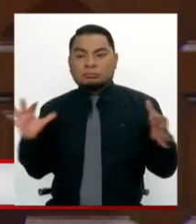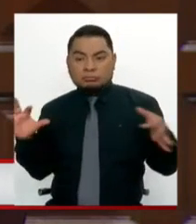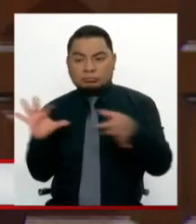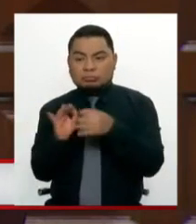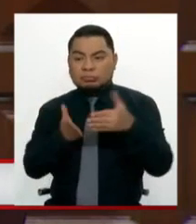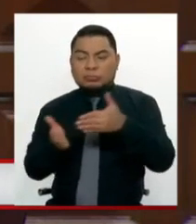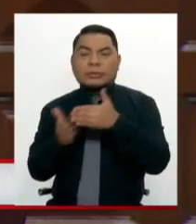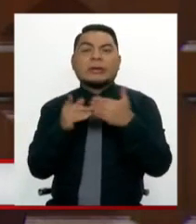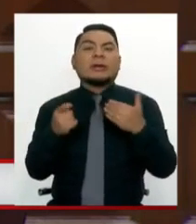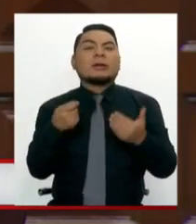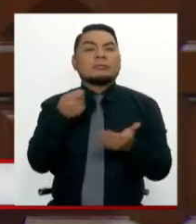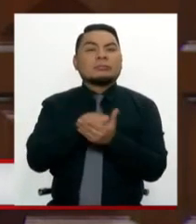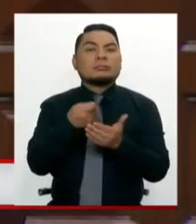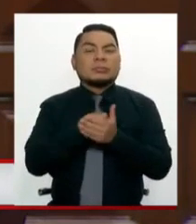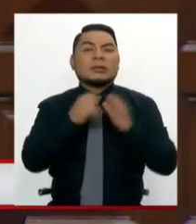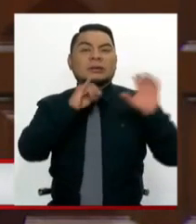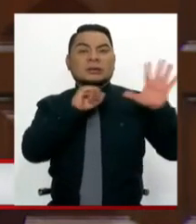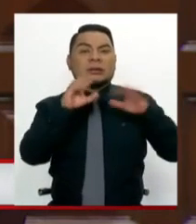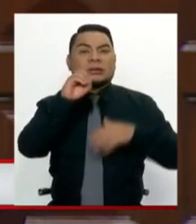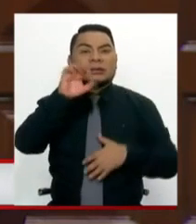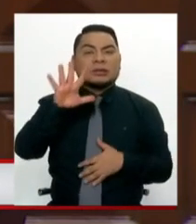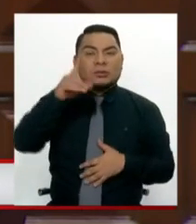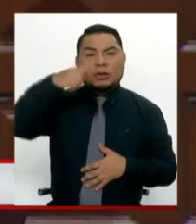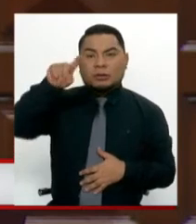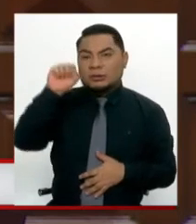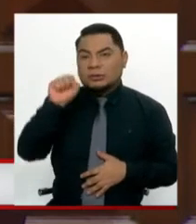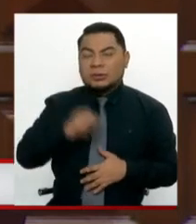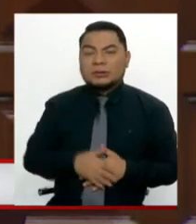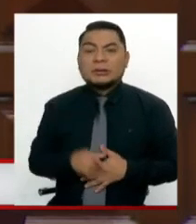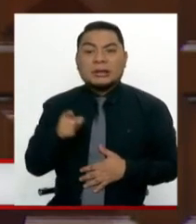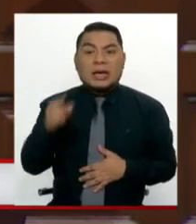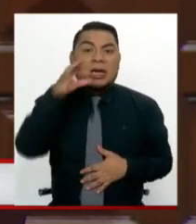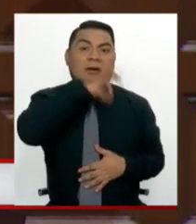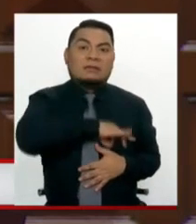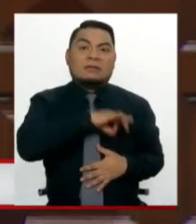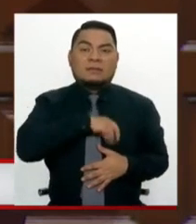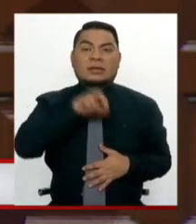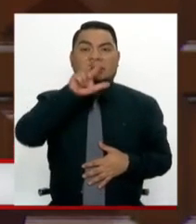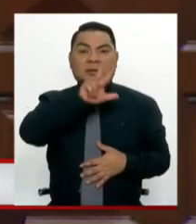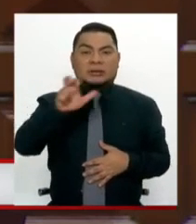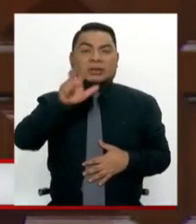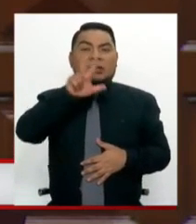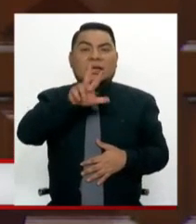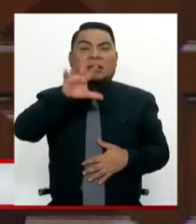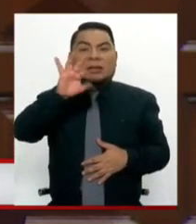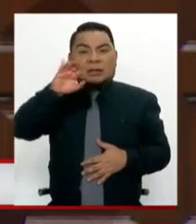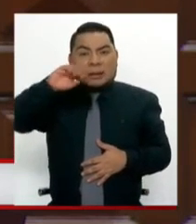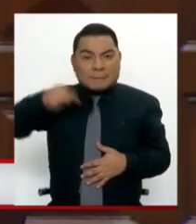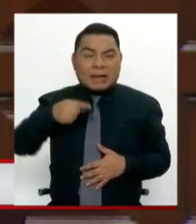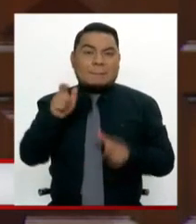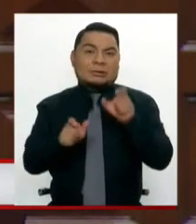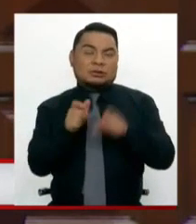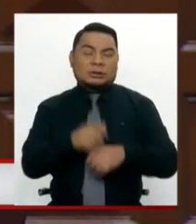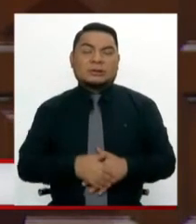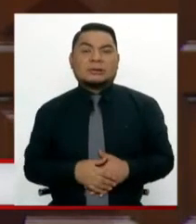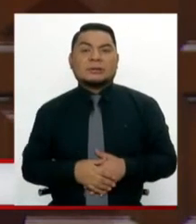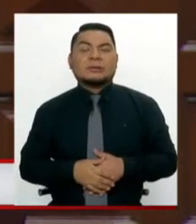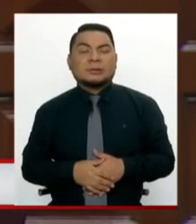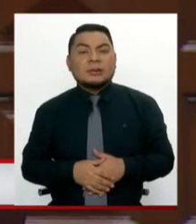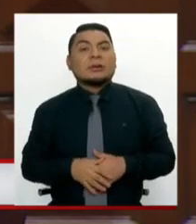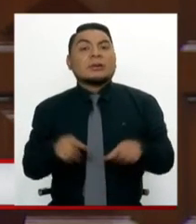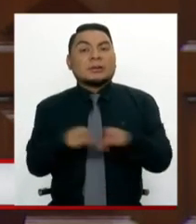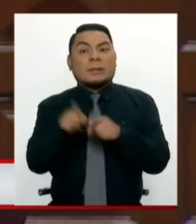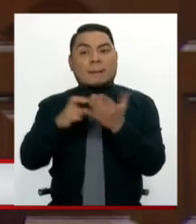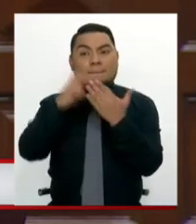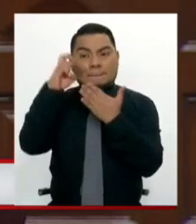una inversión de 605 millones de soles y que beneficiará a 330.000 personas, así como